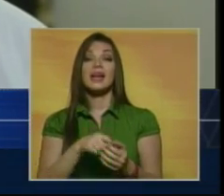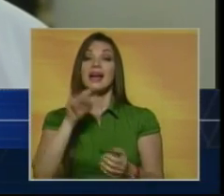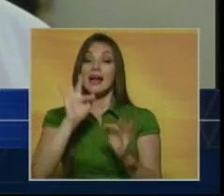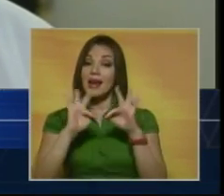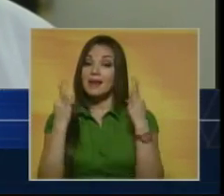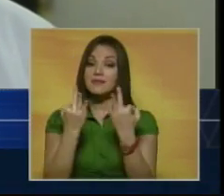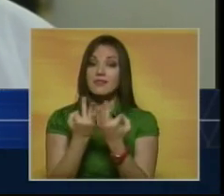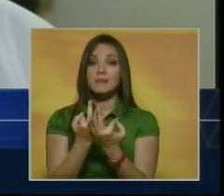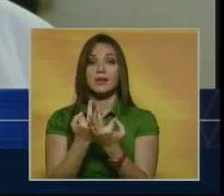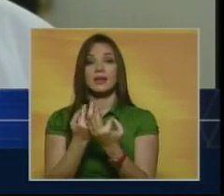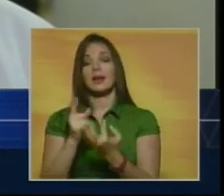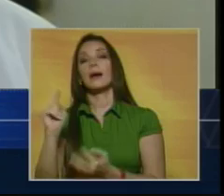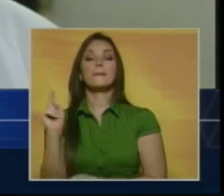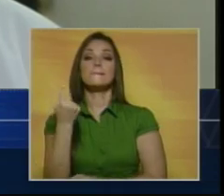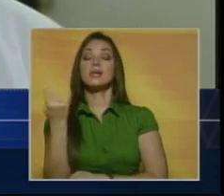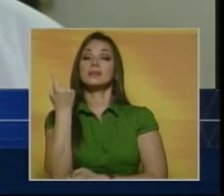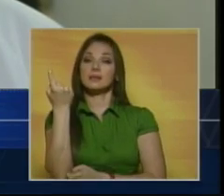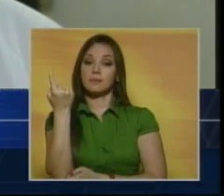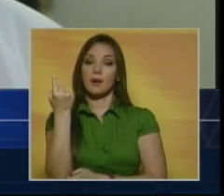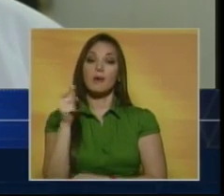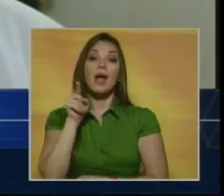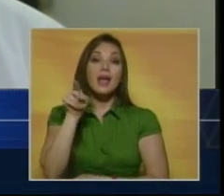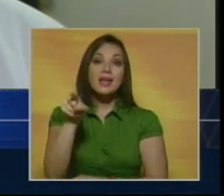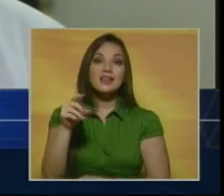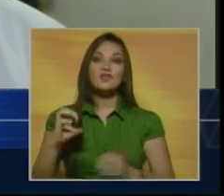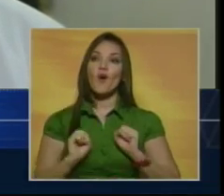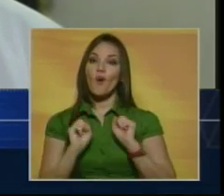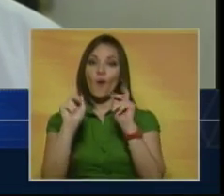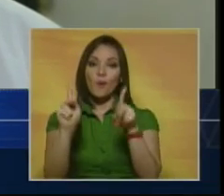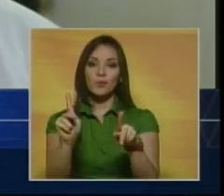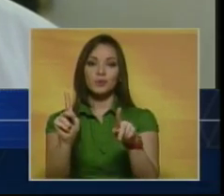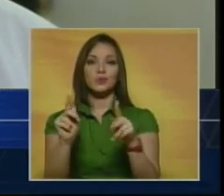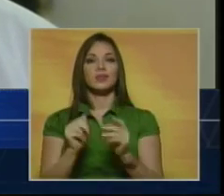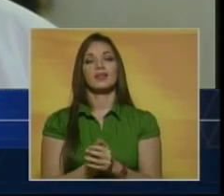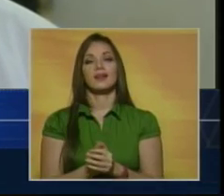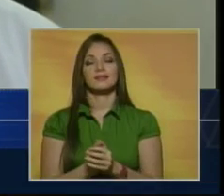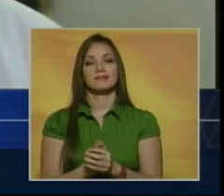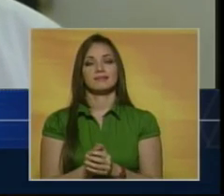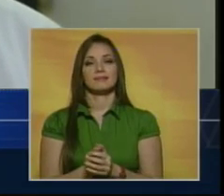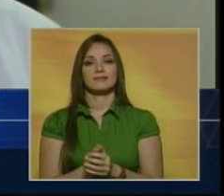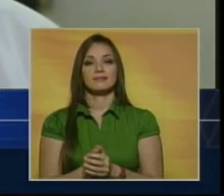son principalmente una oportunidad